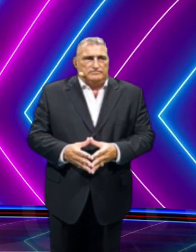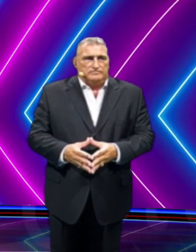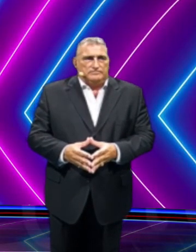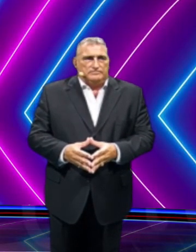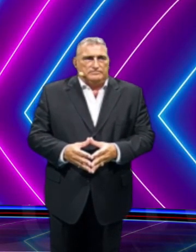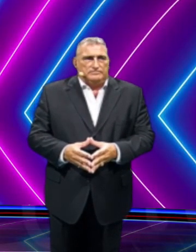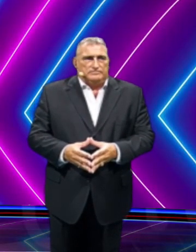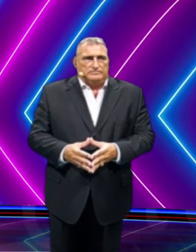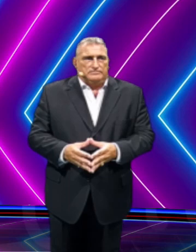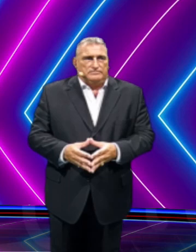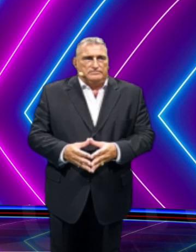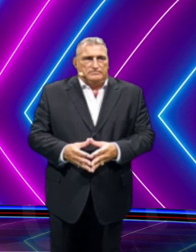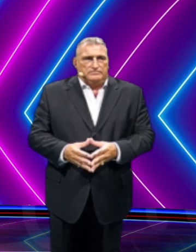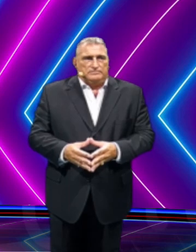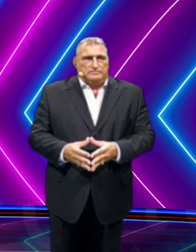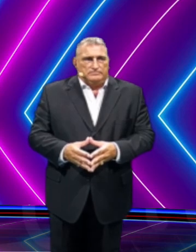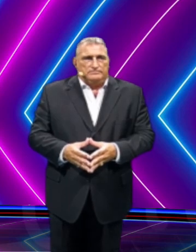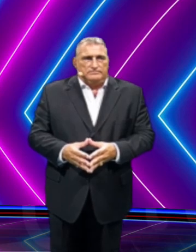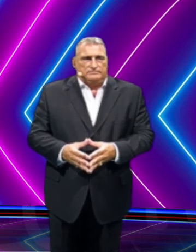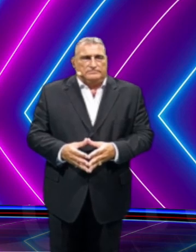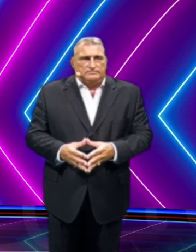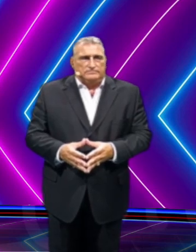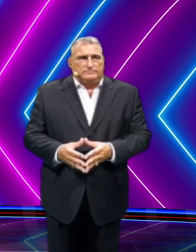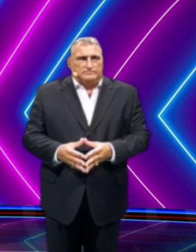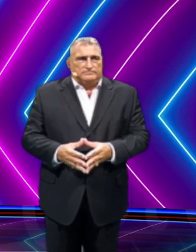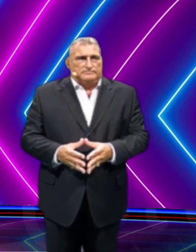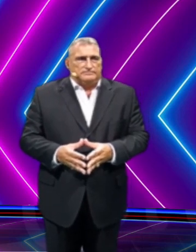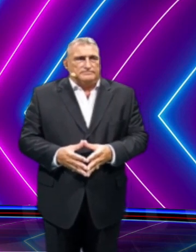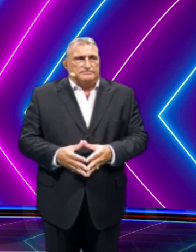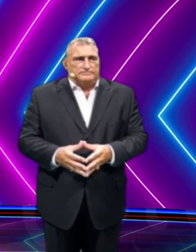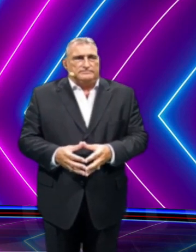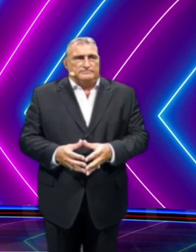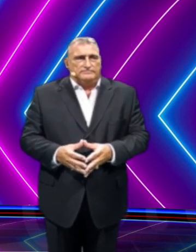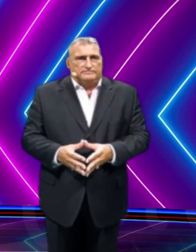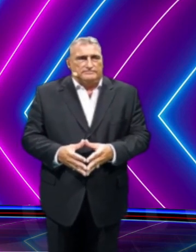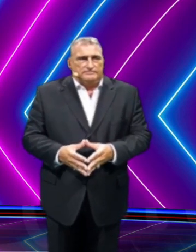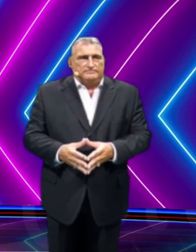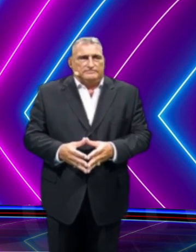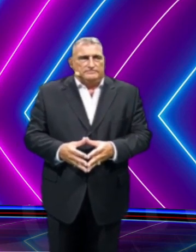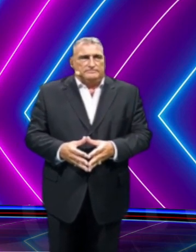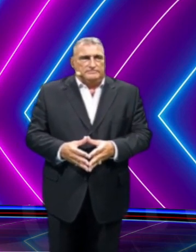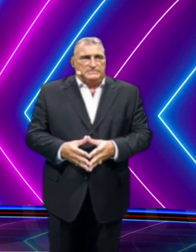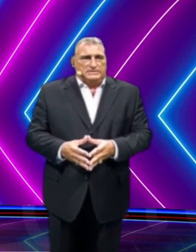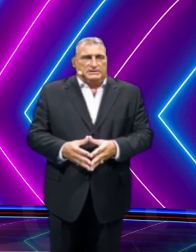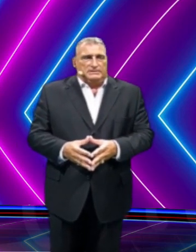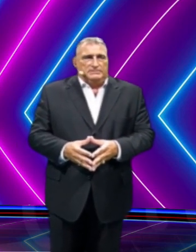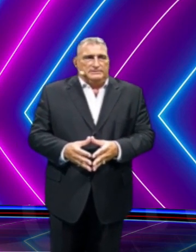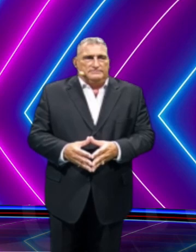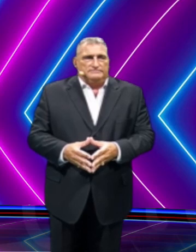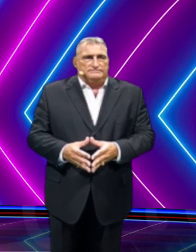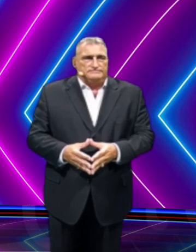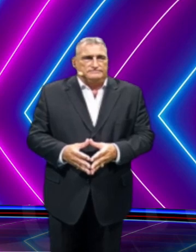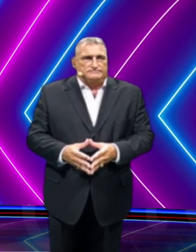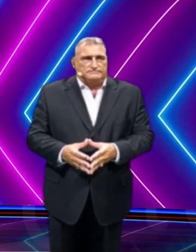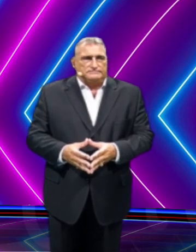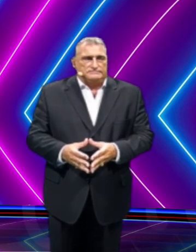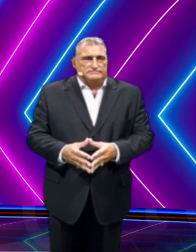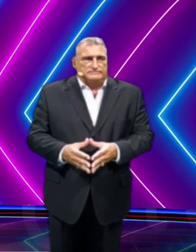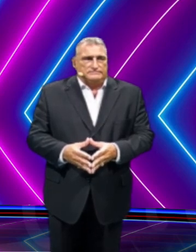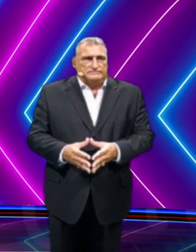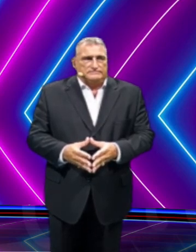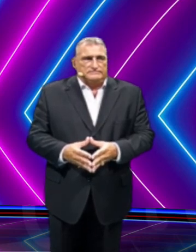entonces que tal vez leen el tuit hoy en día y se sienten hasta avergonzadas y se sienten mal, porque ahí estamos causando un daño, como Totalmente. también a las personas que salen